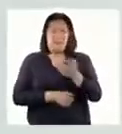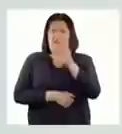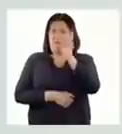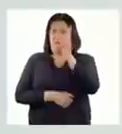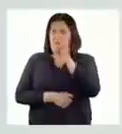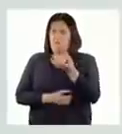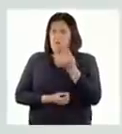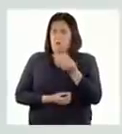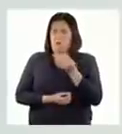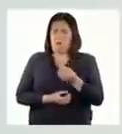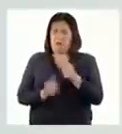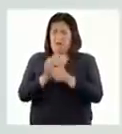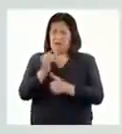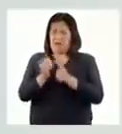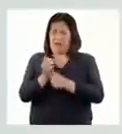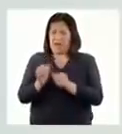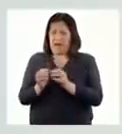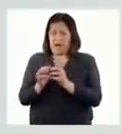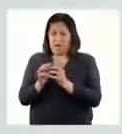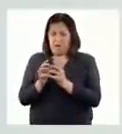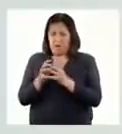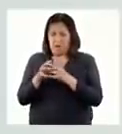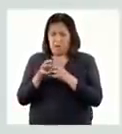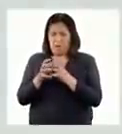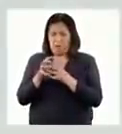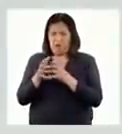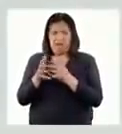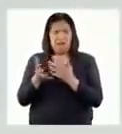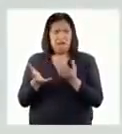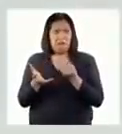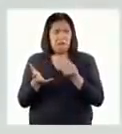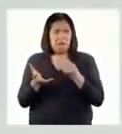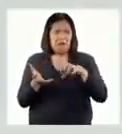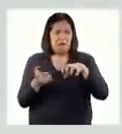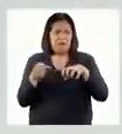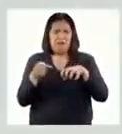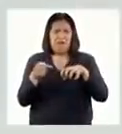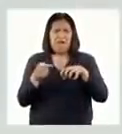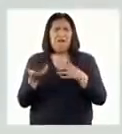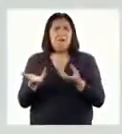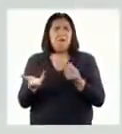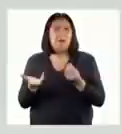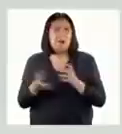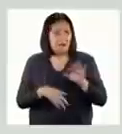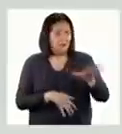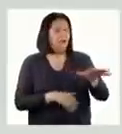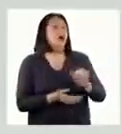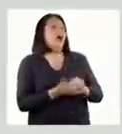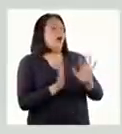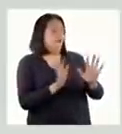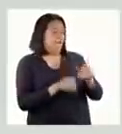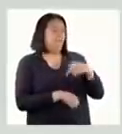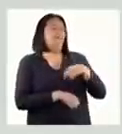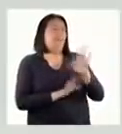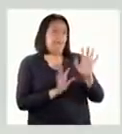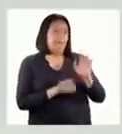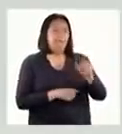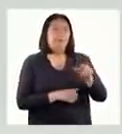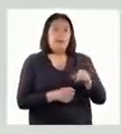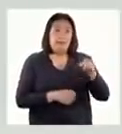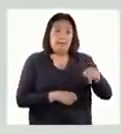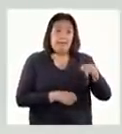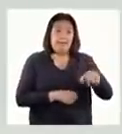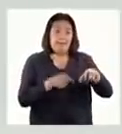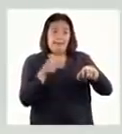forma bolitas de excremento el escarabajo pelotero? Ah, pues verás, Patricia,